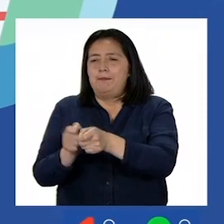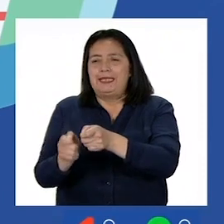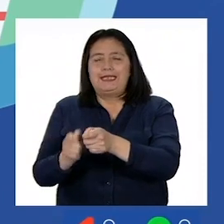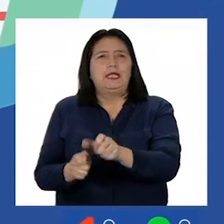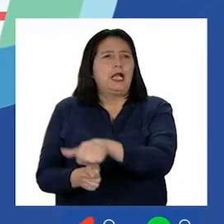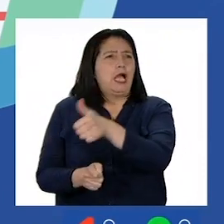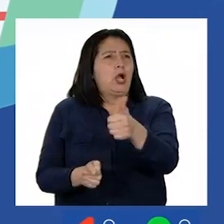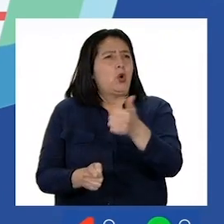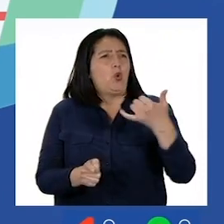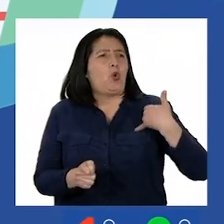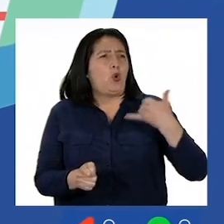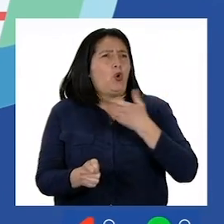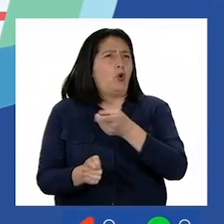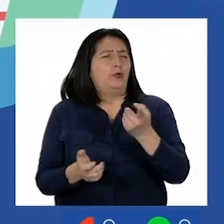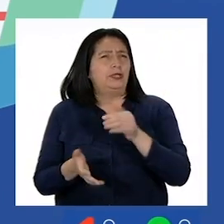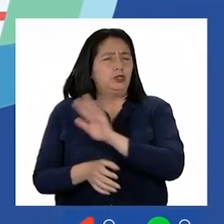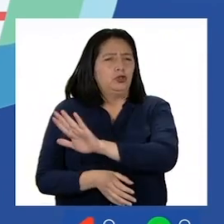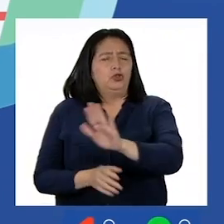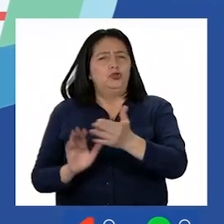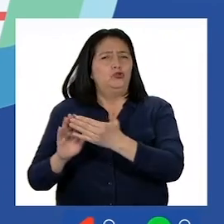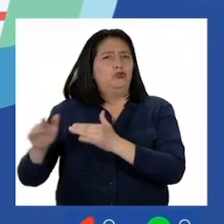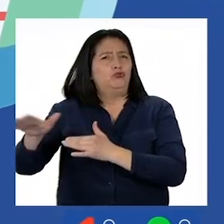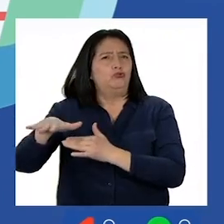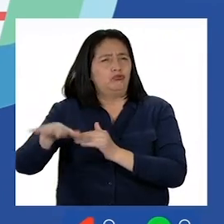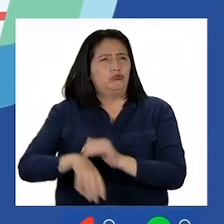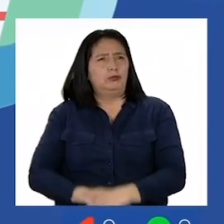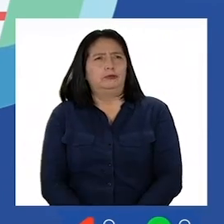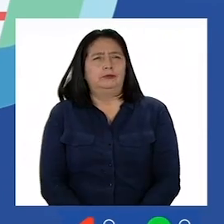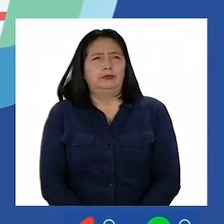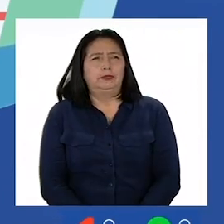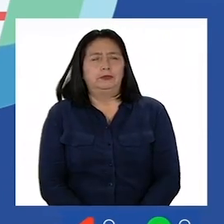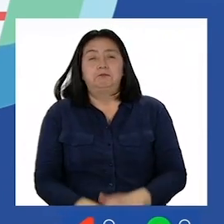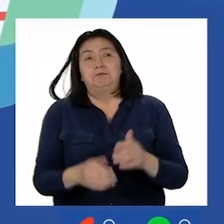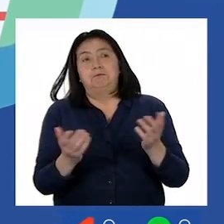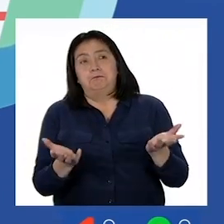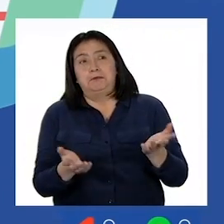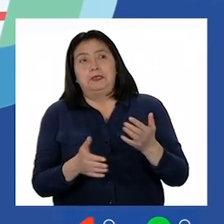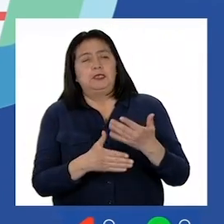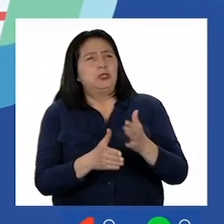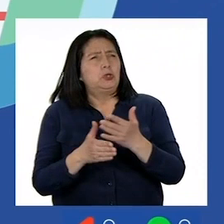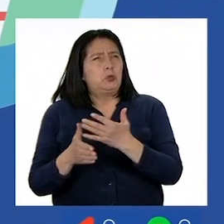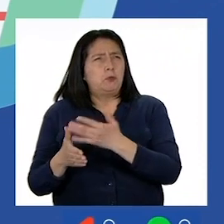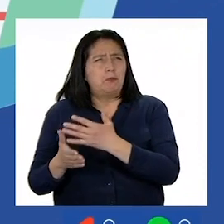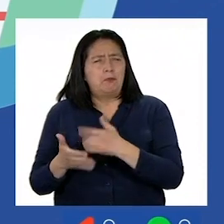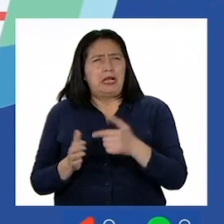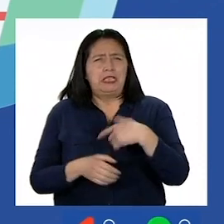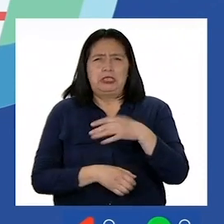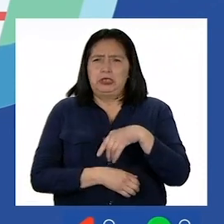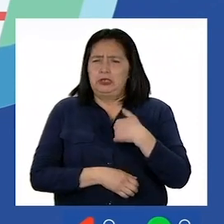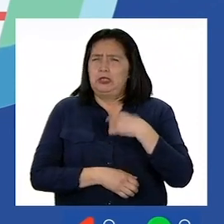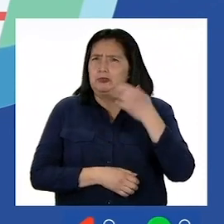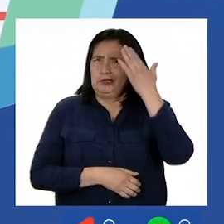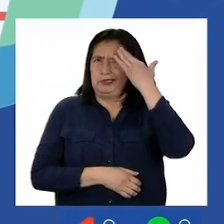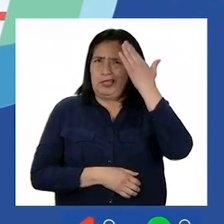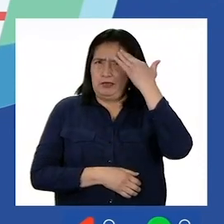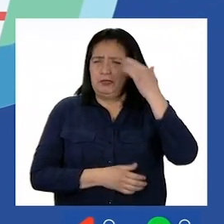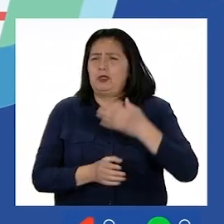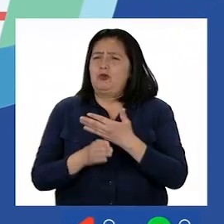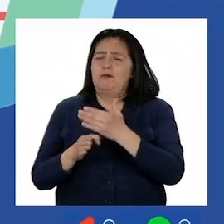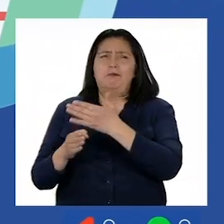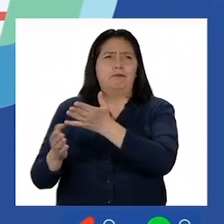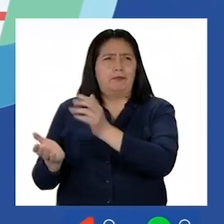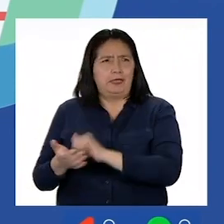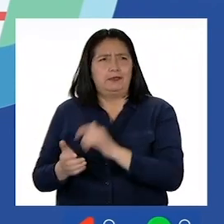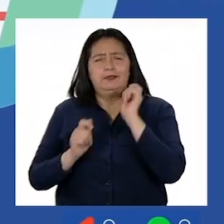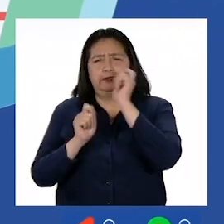a los jóvenes de su barrio. Edwin comparte sus conocimientos de